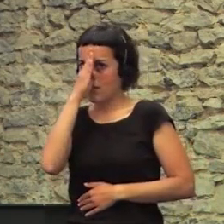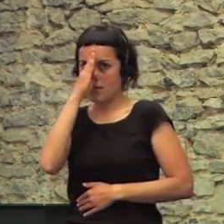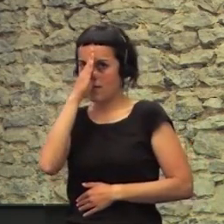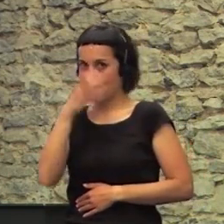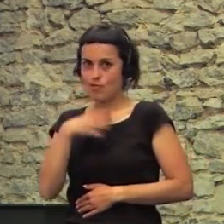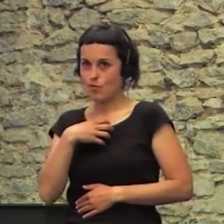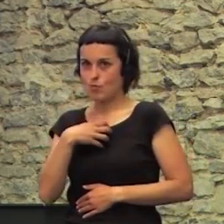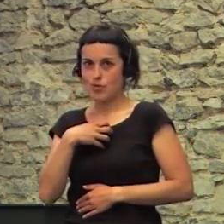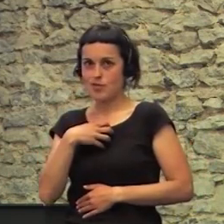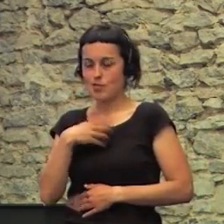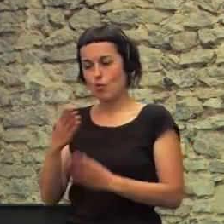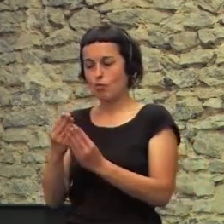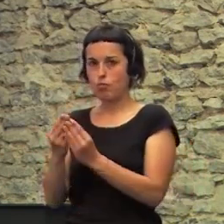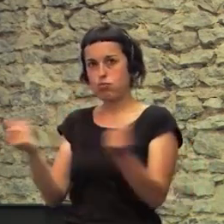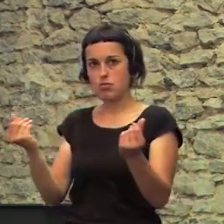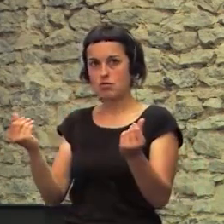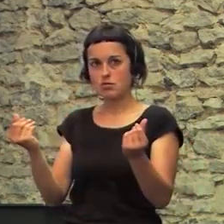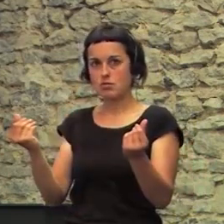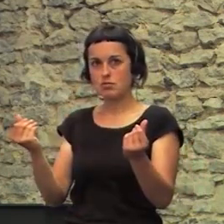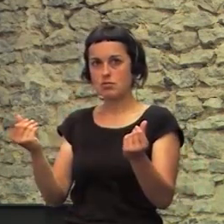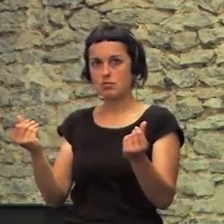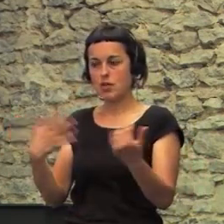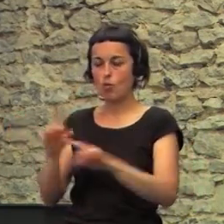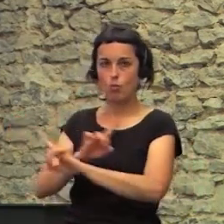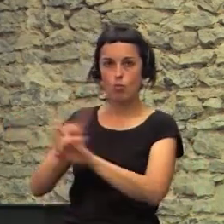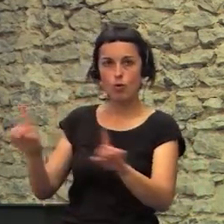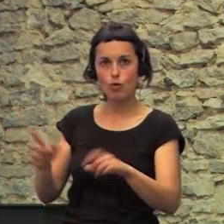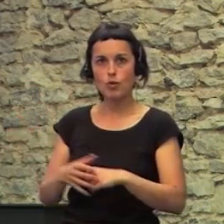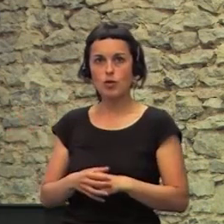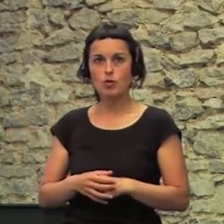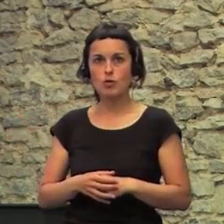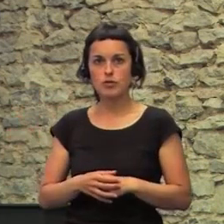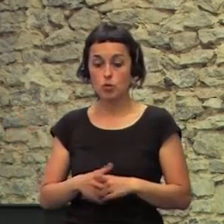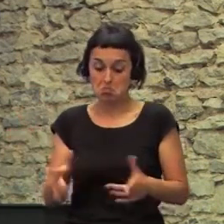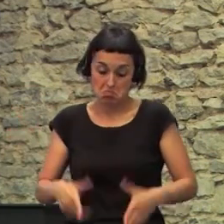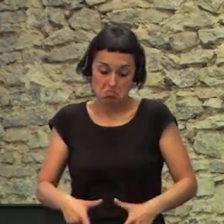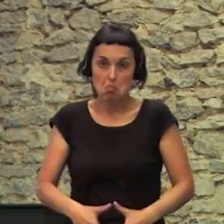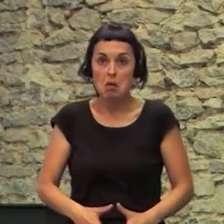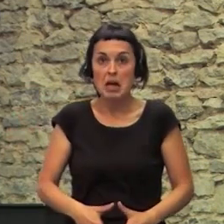y se elimina, ¿no?, por completo. O sea, ¿cuenta nuestra vagina que es el lugar reproductor